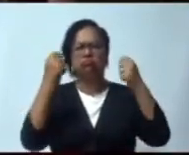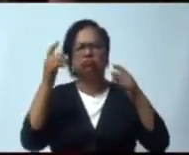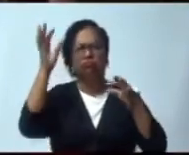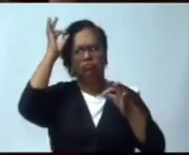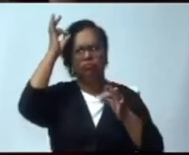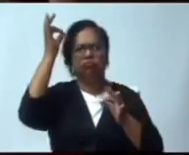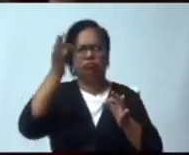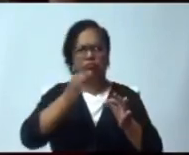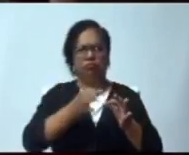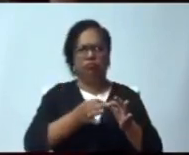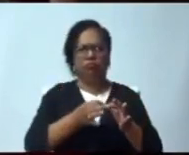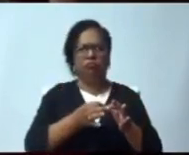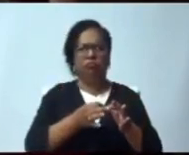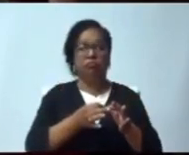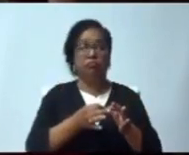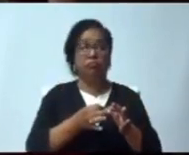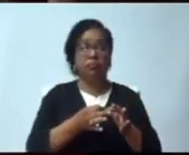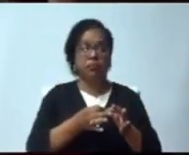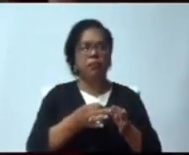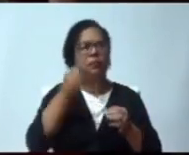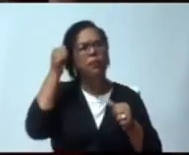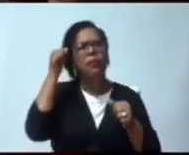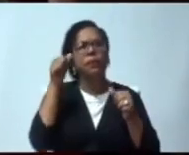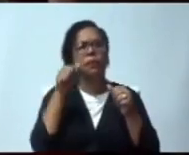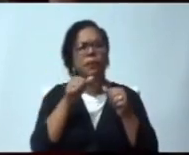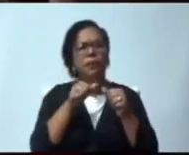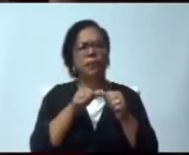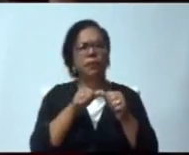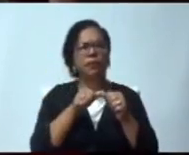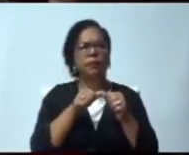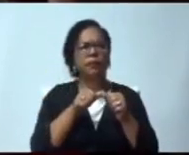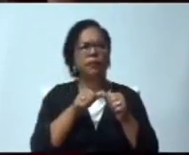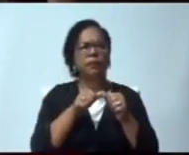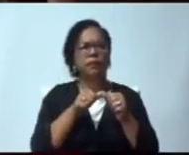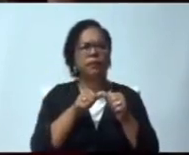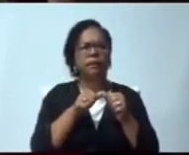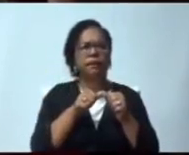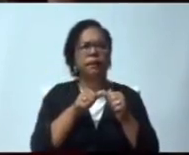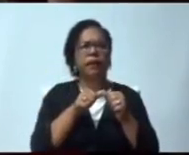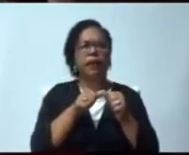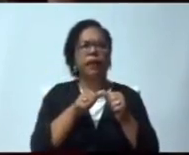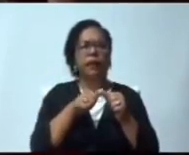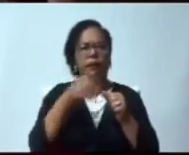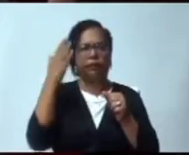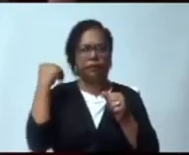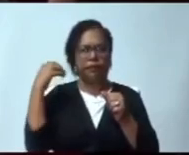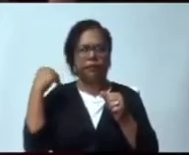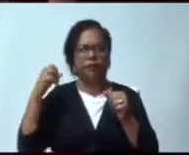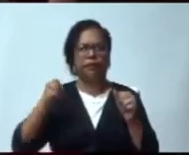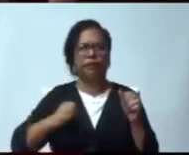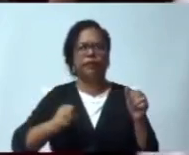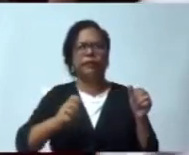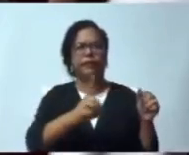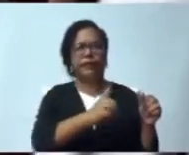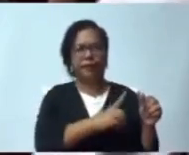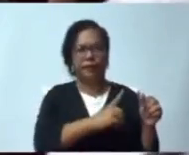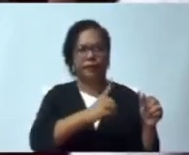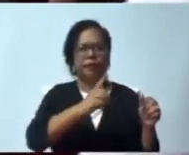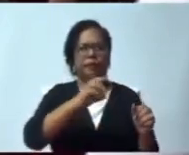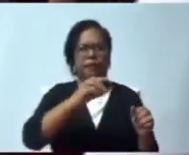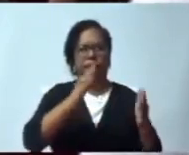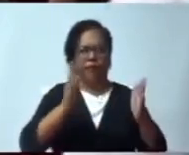particular, recuerdo que la honorable senadora Cristina Lizardo tuvo a bien presentar